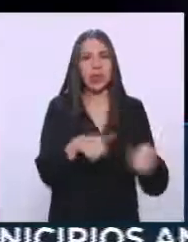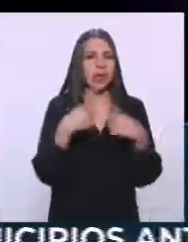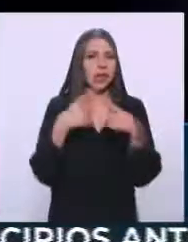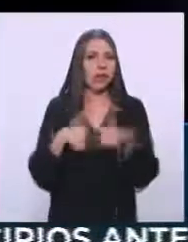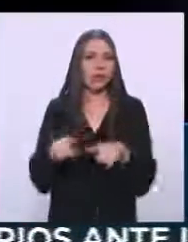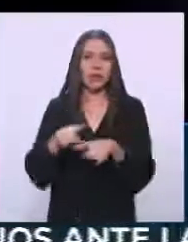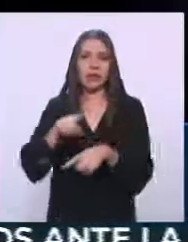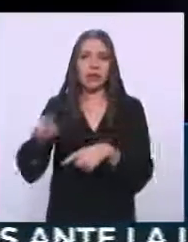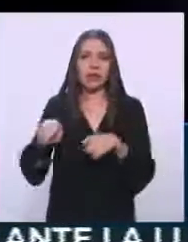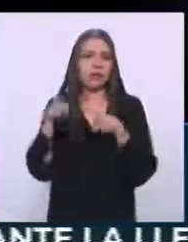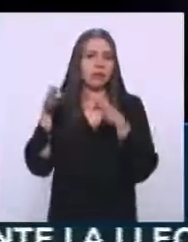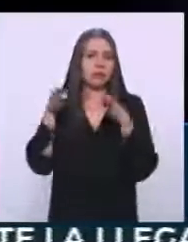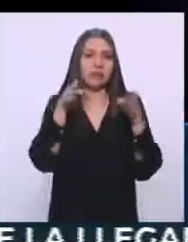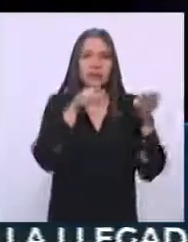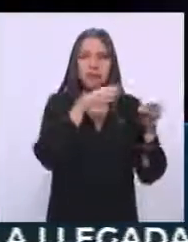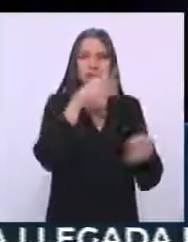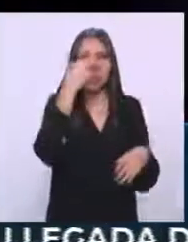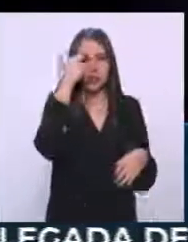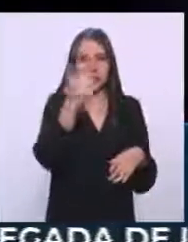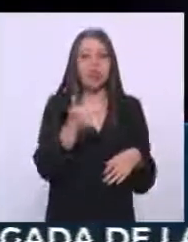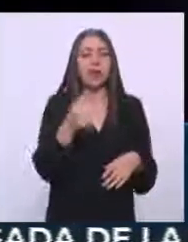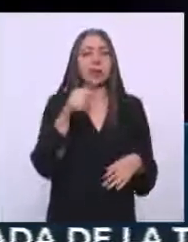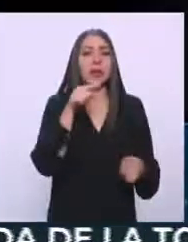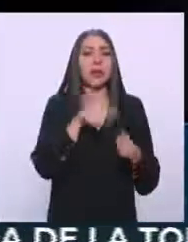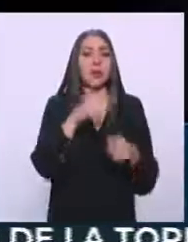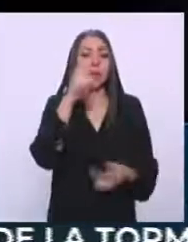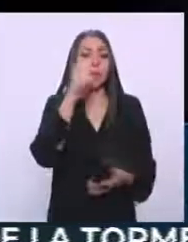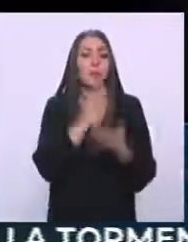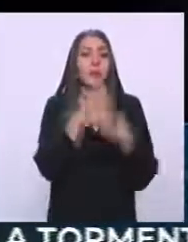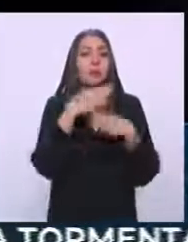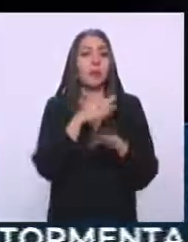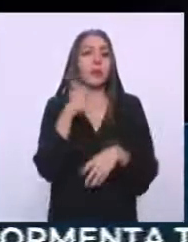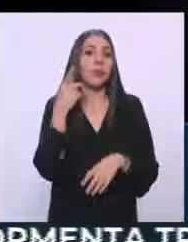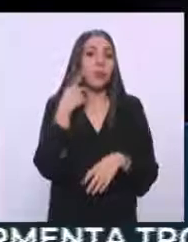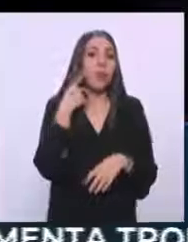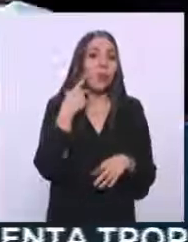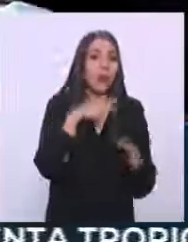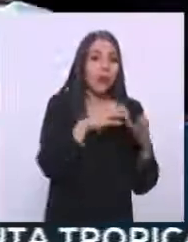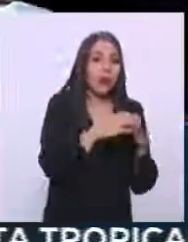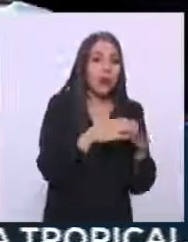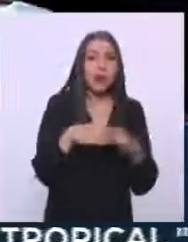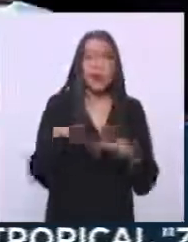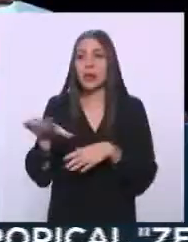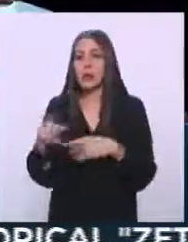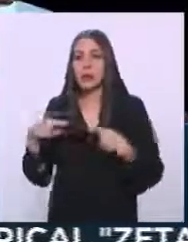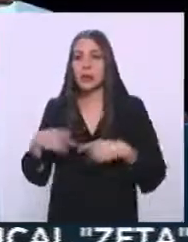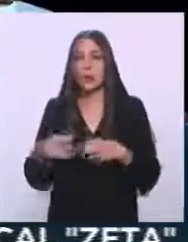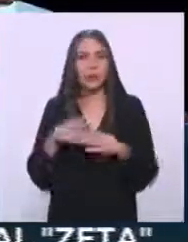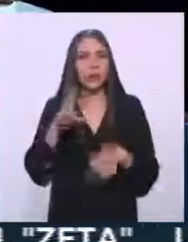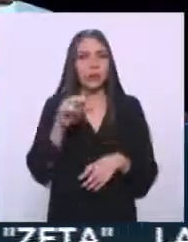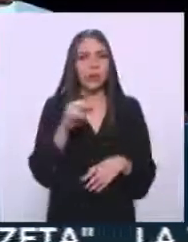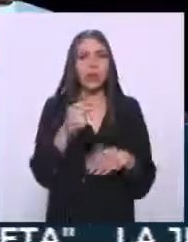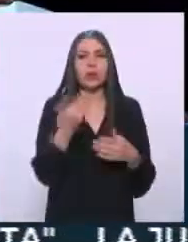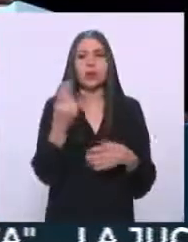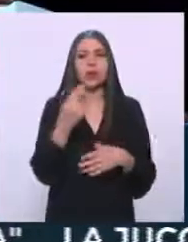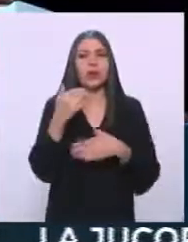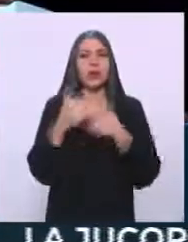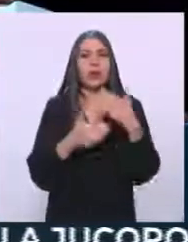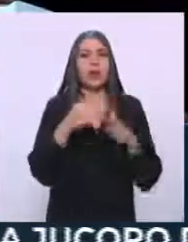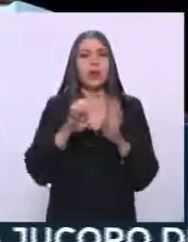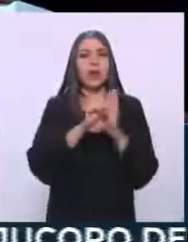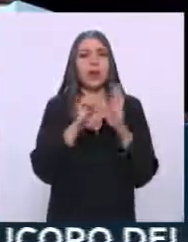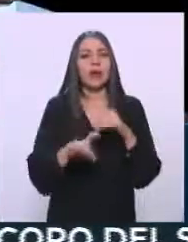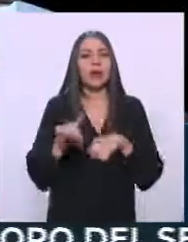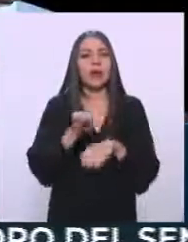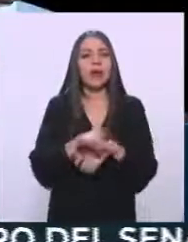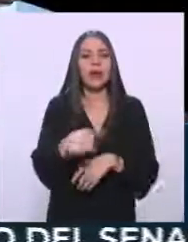la cuestión constitucional, tiene que ver con un conjunto de factores que si uno escarba hacia atrás en la historia, tiene que llegar incluso hacia el 11 de septiembre